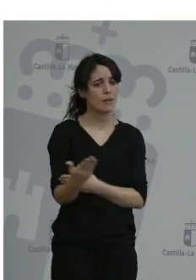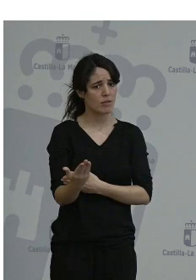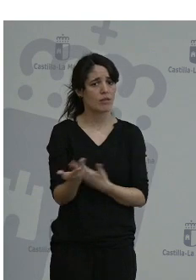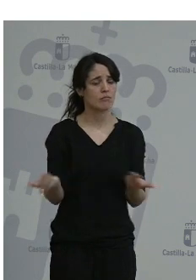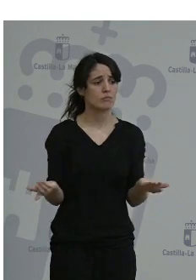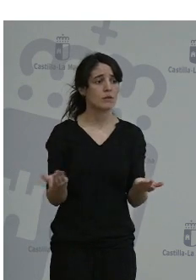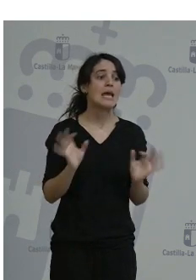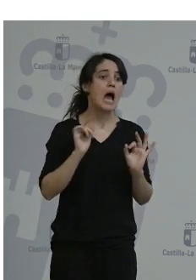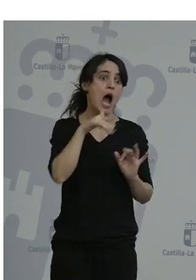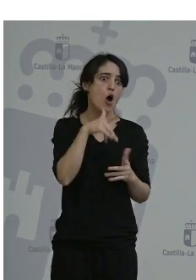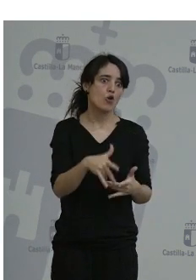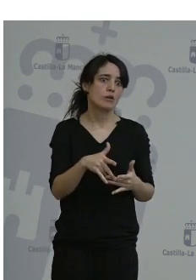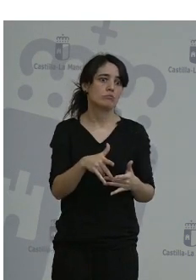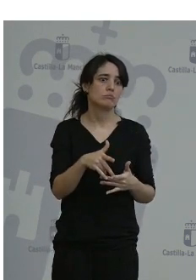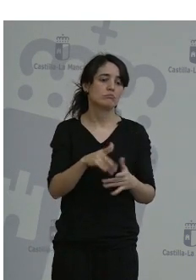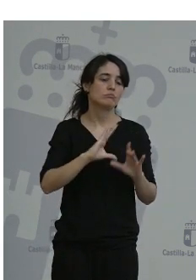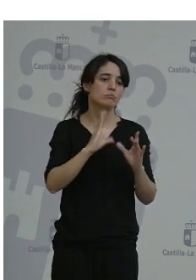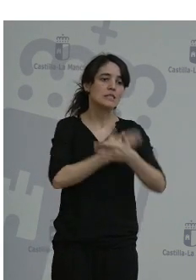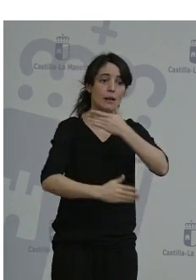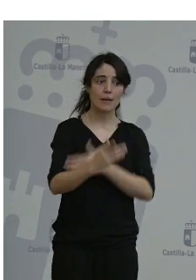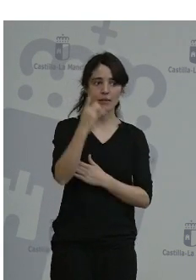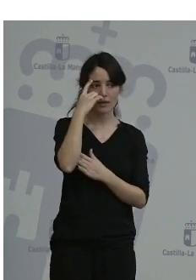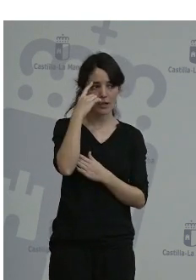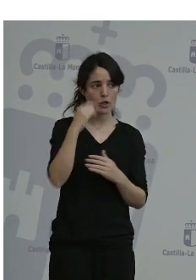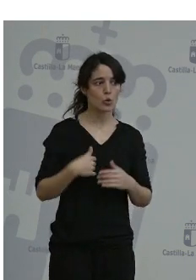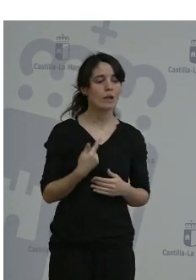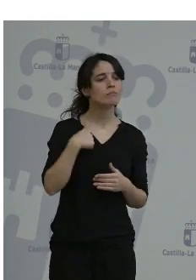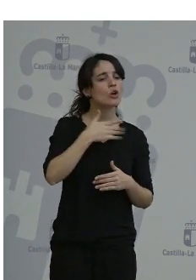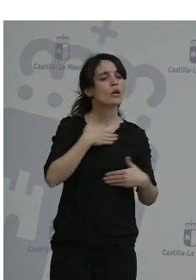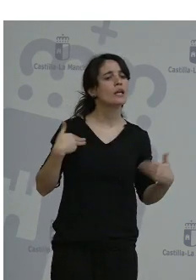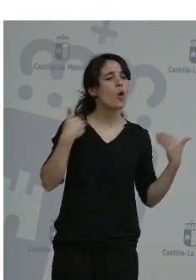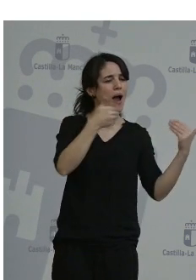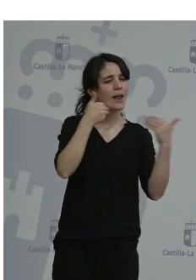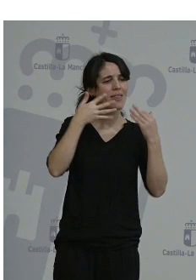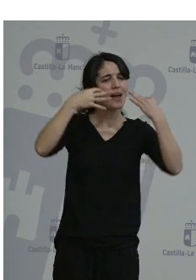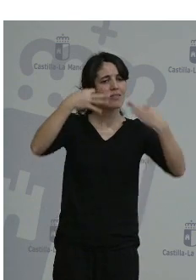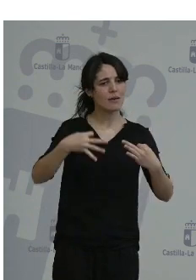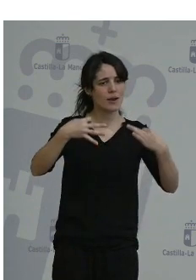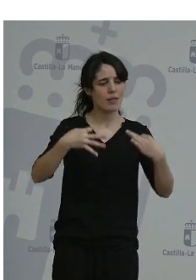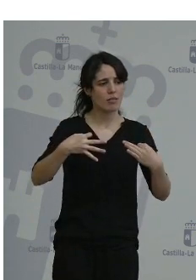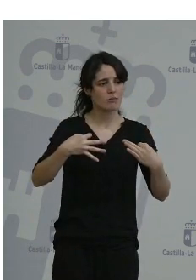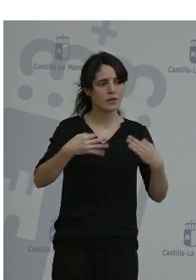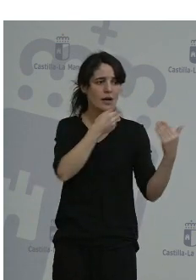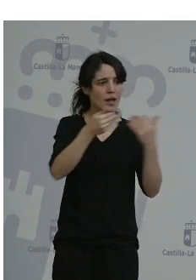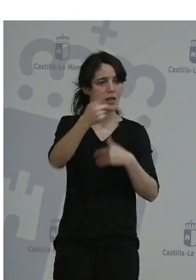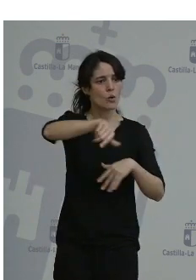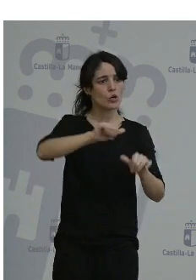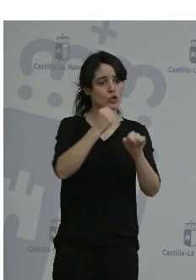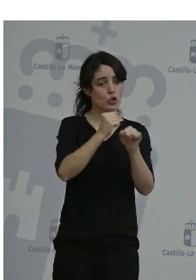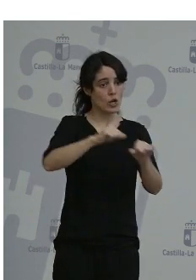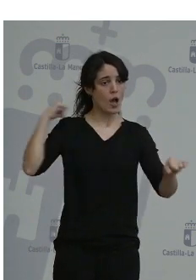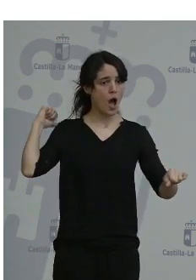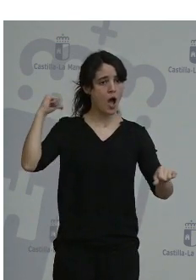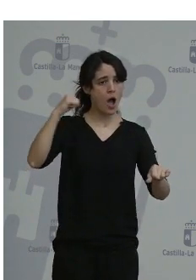en este caso de la discapacidad intelectual, y quiero, bueno, pues agradeceros, de verdad, el trabajo que venís realizando, el que